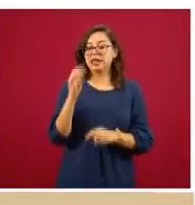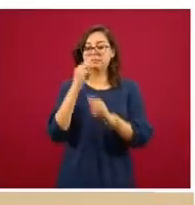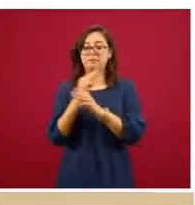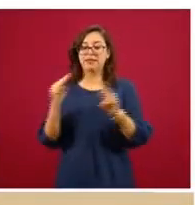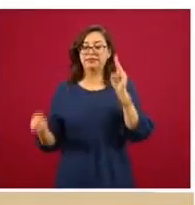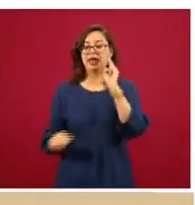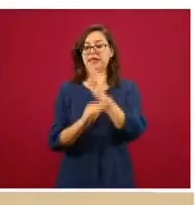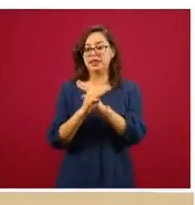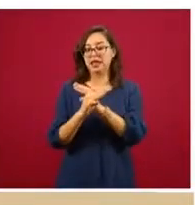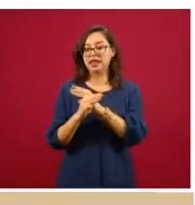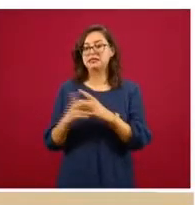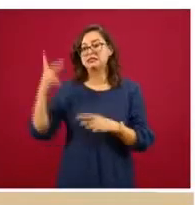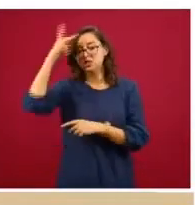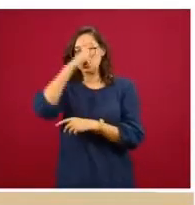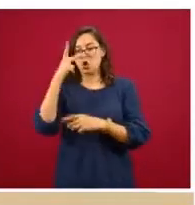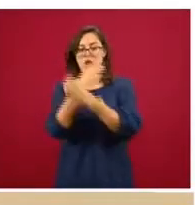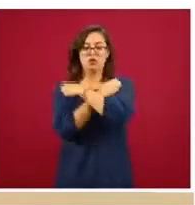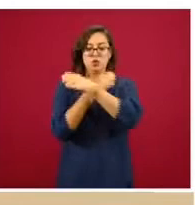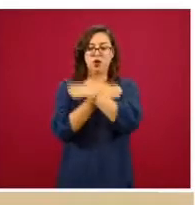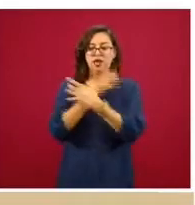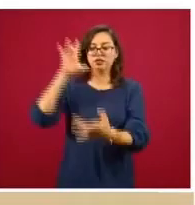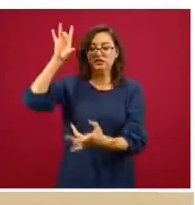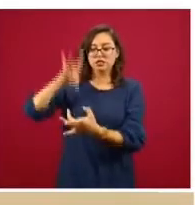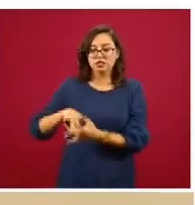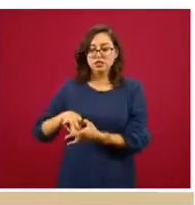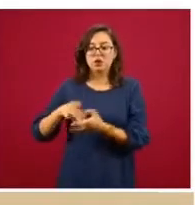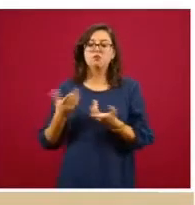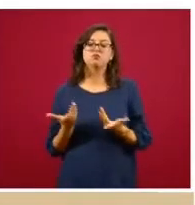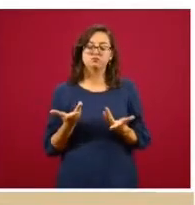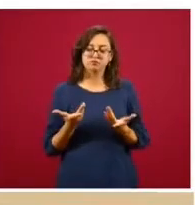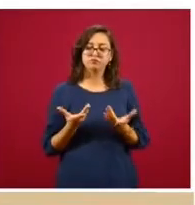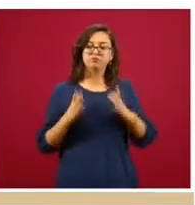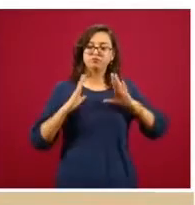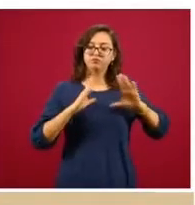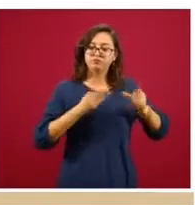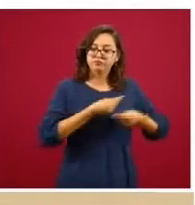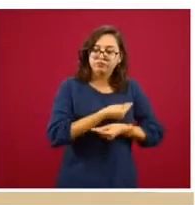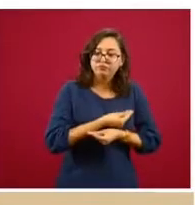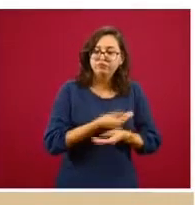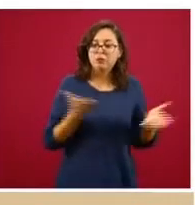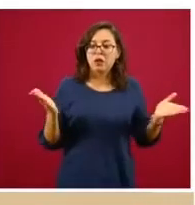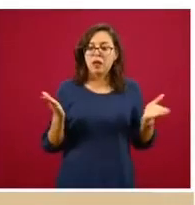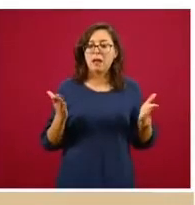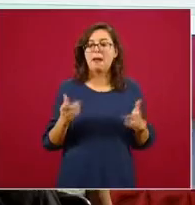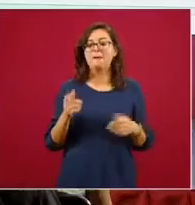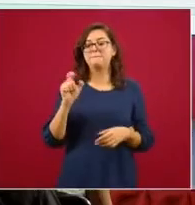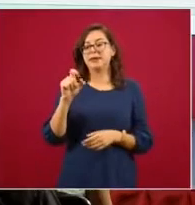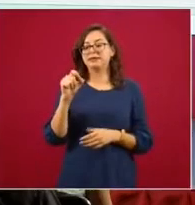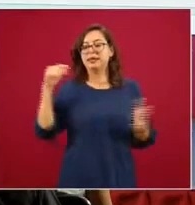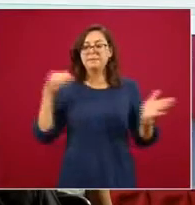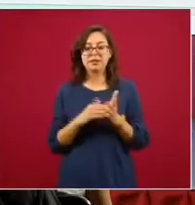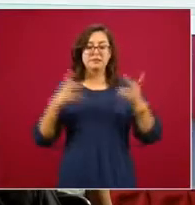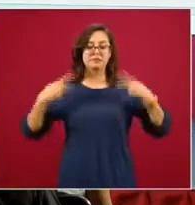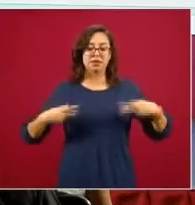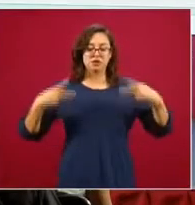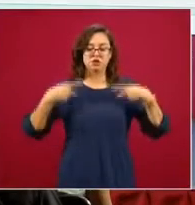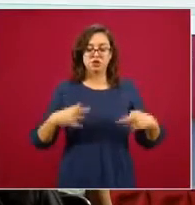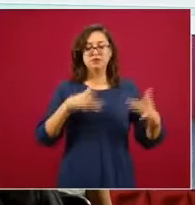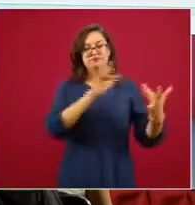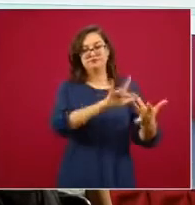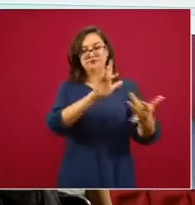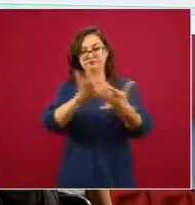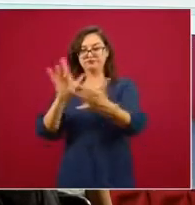materiales psicoeducativos producidos, y proponemos alcanzar a más de 20,000 personas a través de las plataformas de las